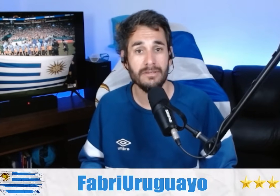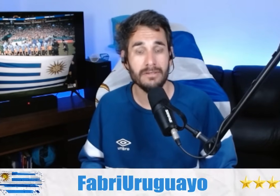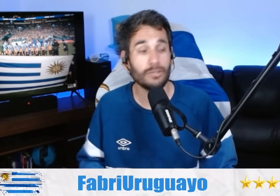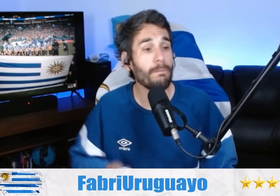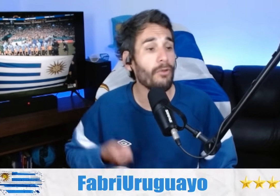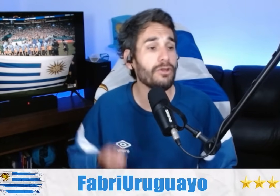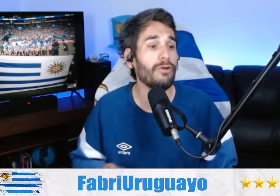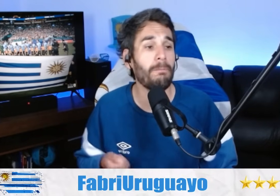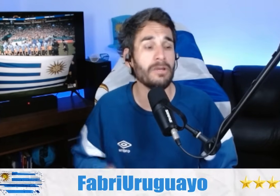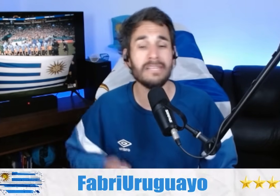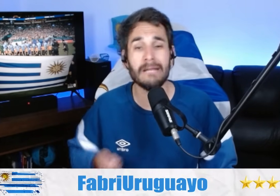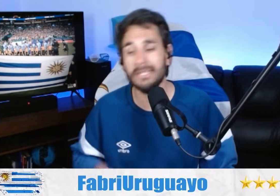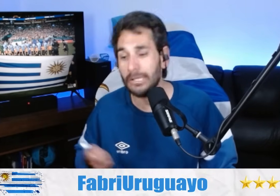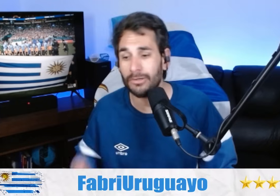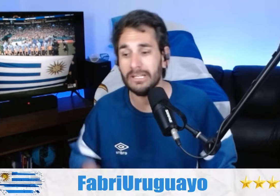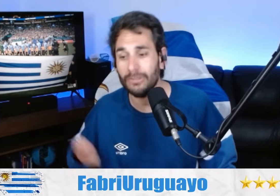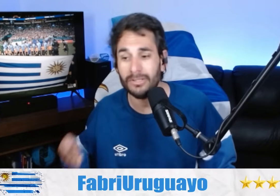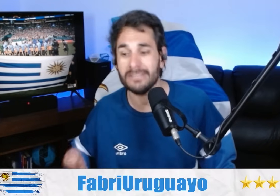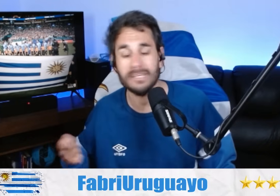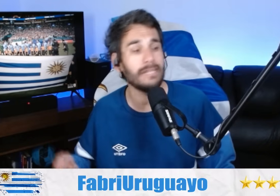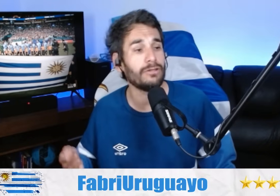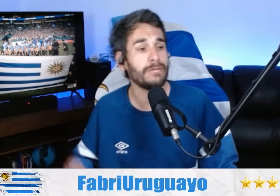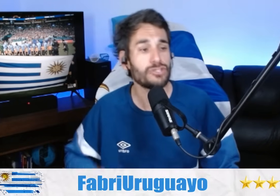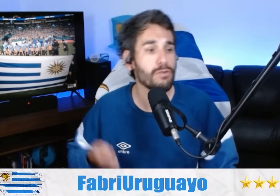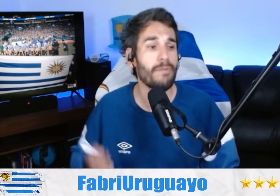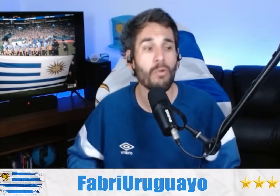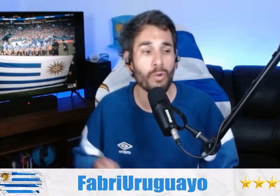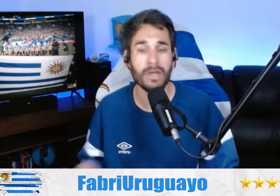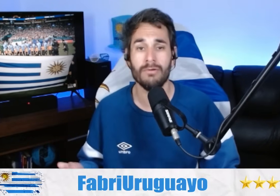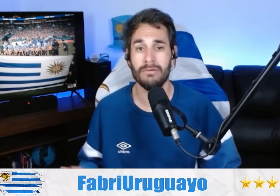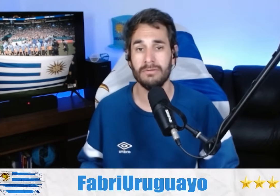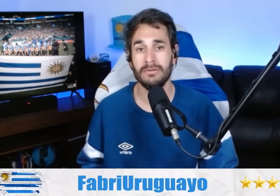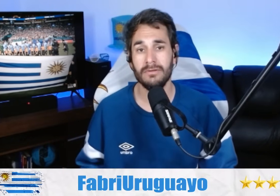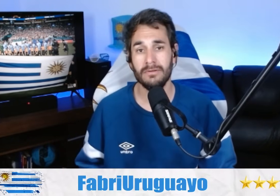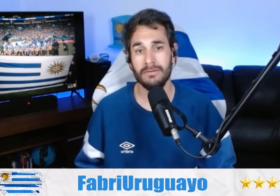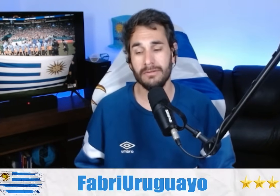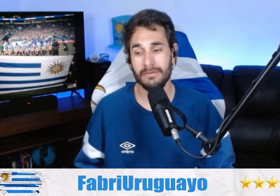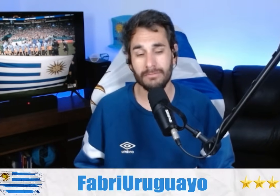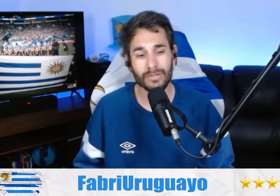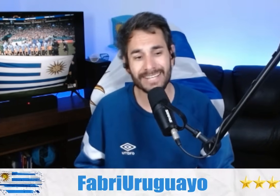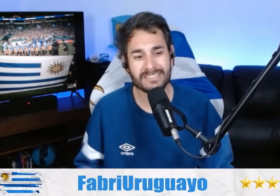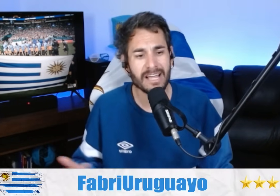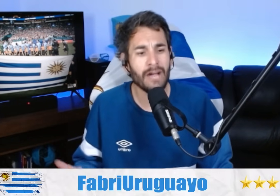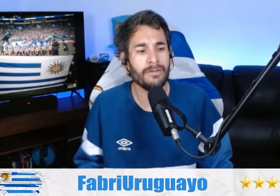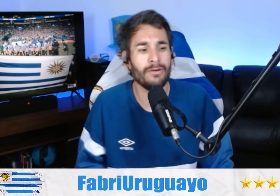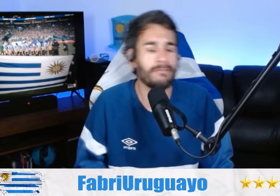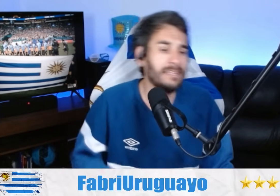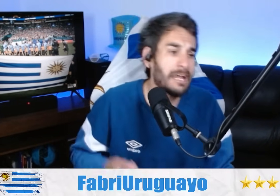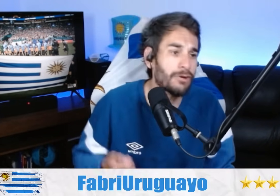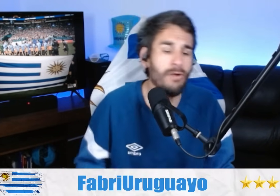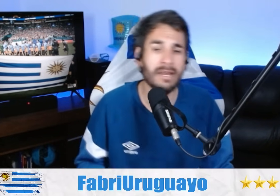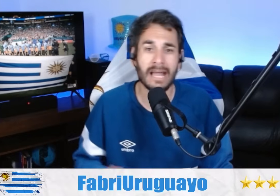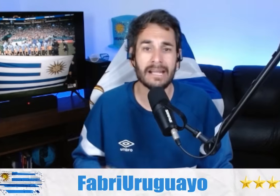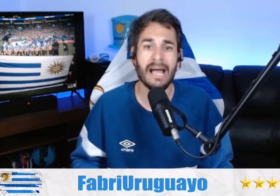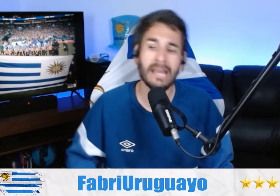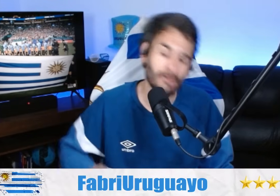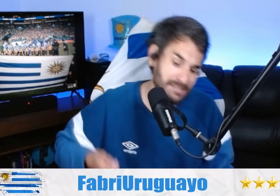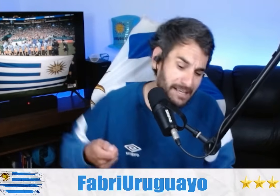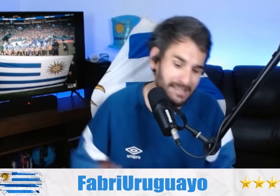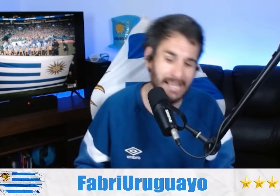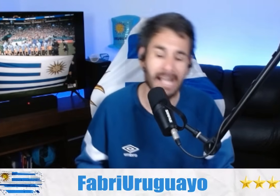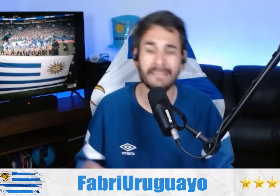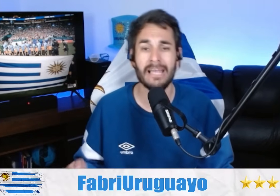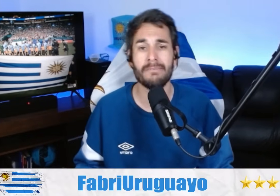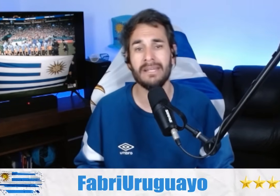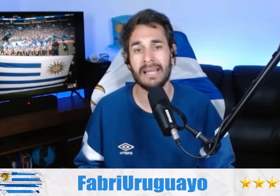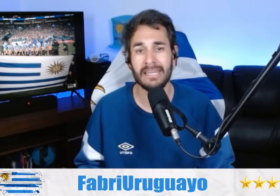estoy podrido lo políticamente correcto de decir esto me chupa un huevo estoy cansado de los que te roban en la cara lo que